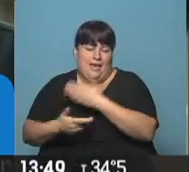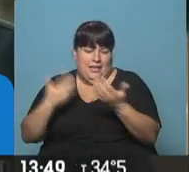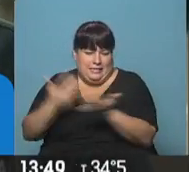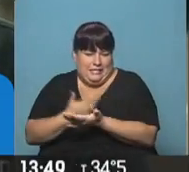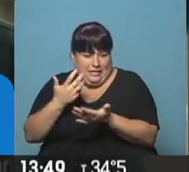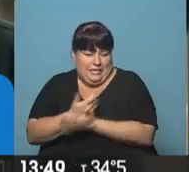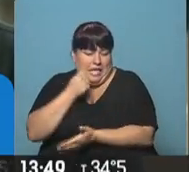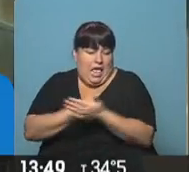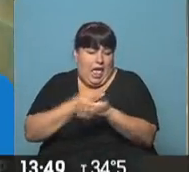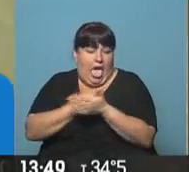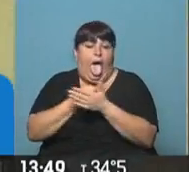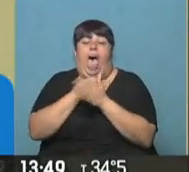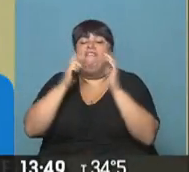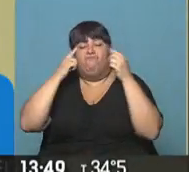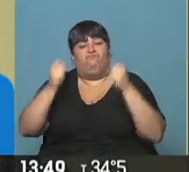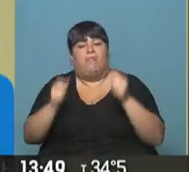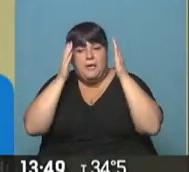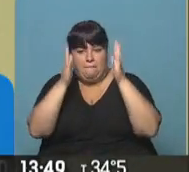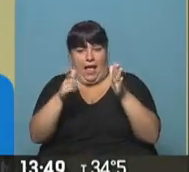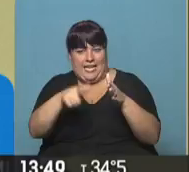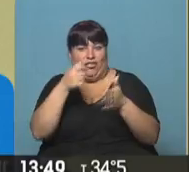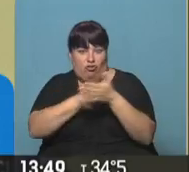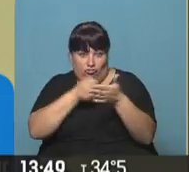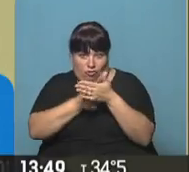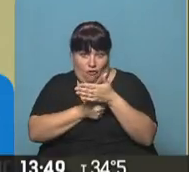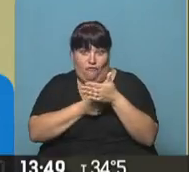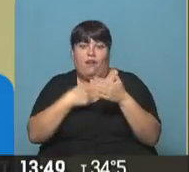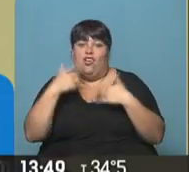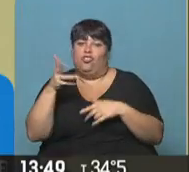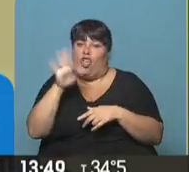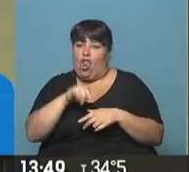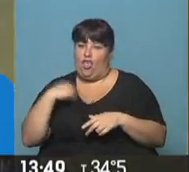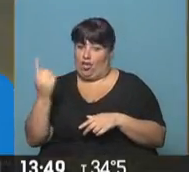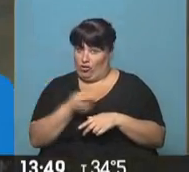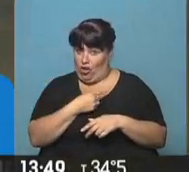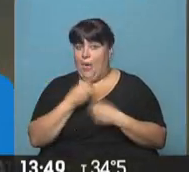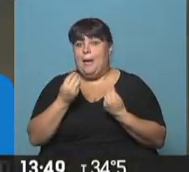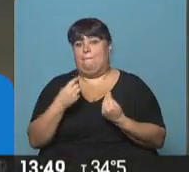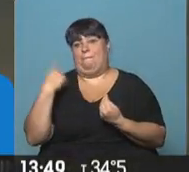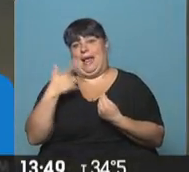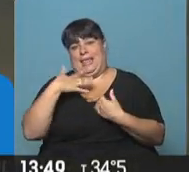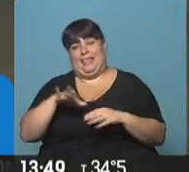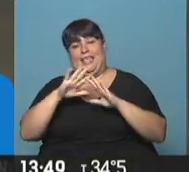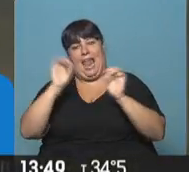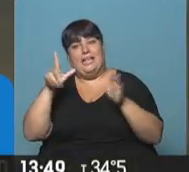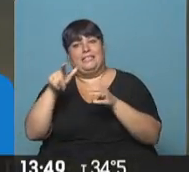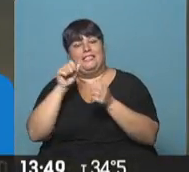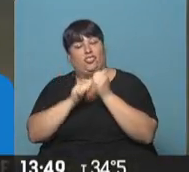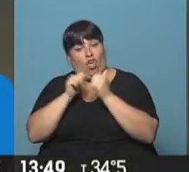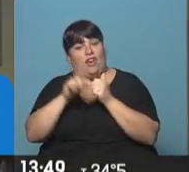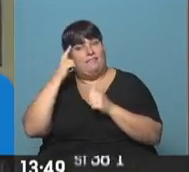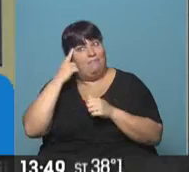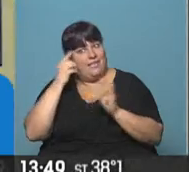golpes. Y bueno, entonces decidí concentrarme en esos golpes que son los que nos damos todos los días todos, para que todos podamos a través de sus historias